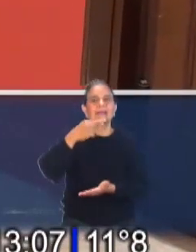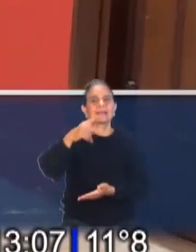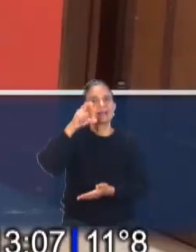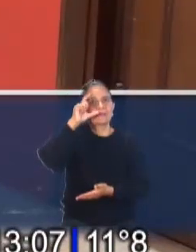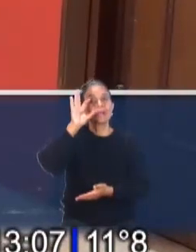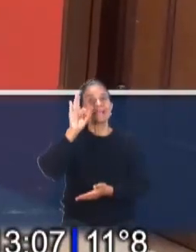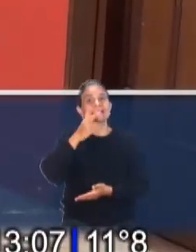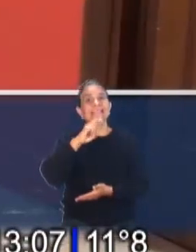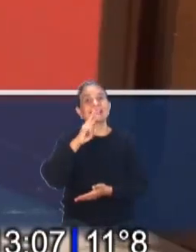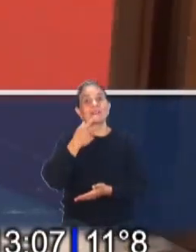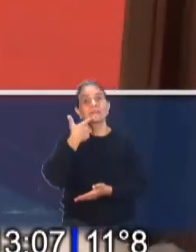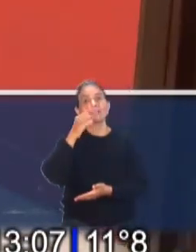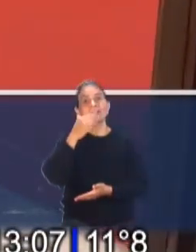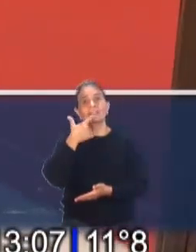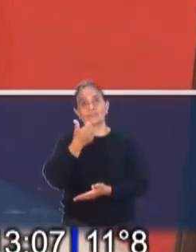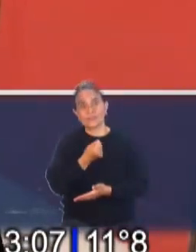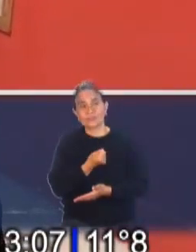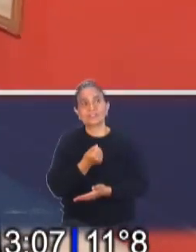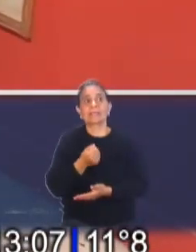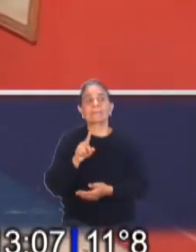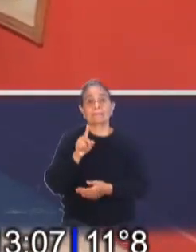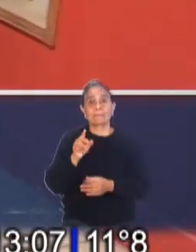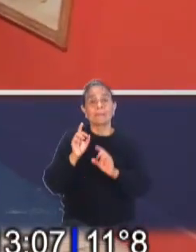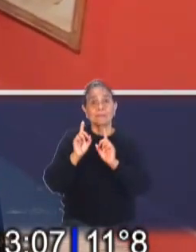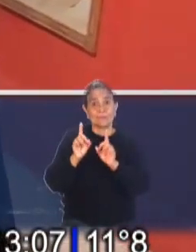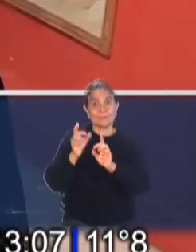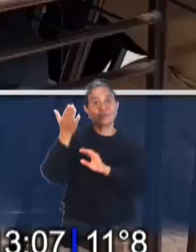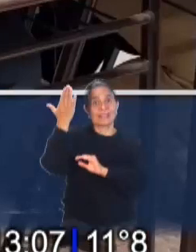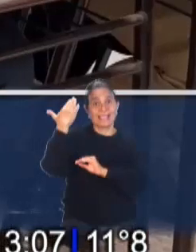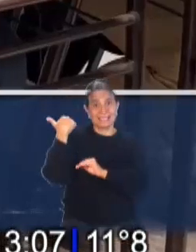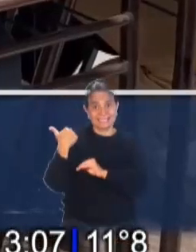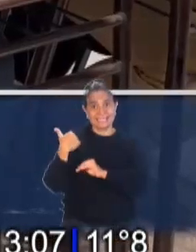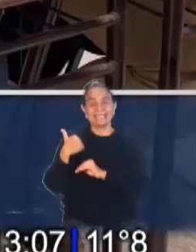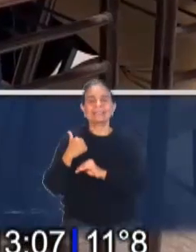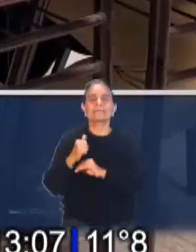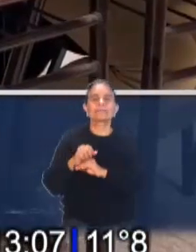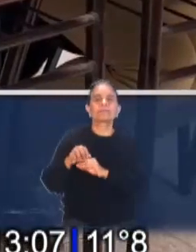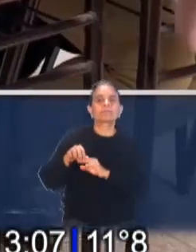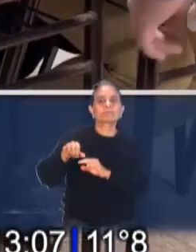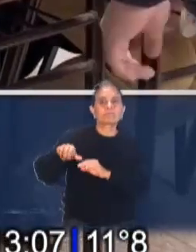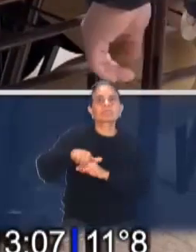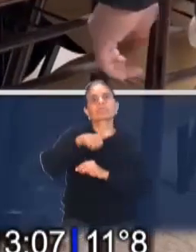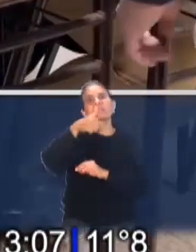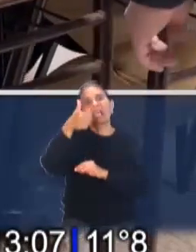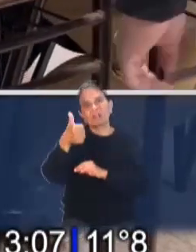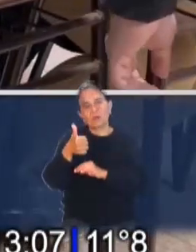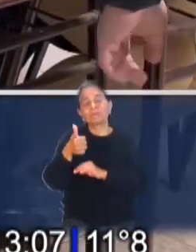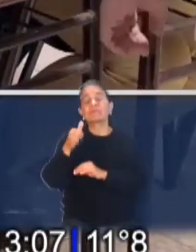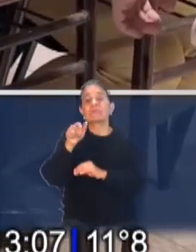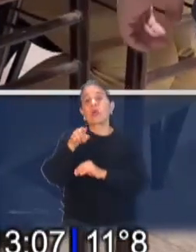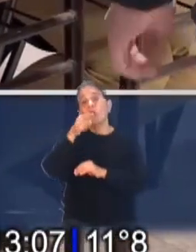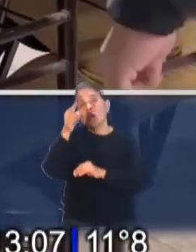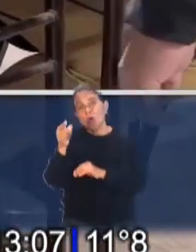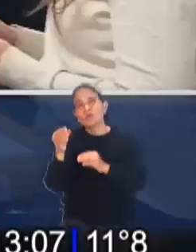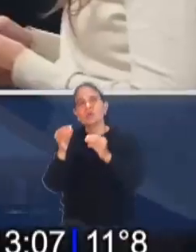de Villa Mercedes. El docente se impuso ayer en los comicios con la fórmula que integró junto a